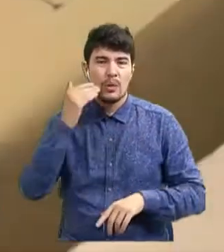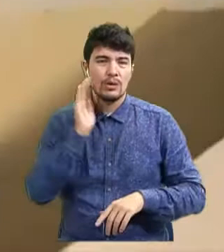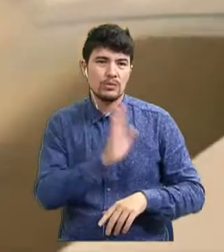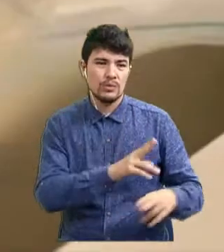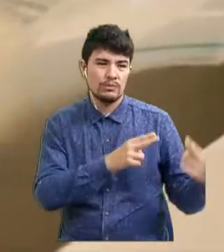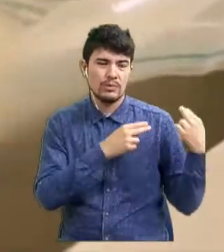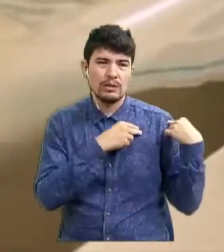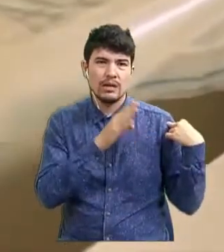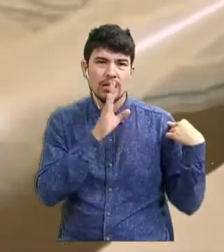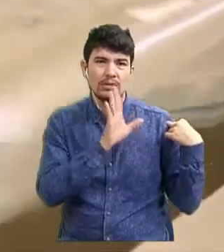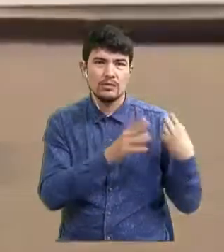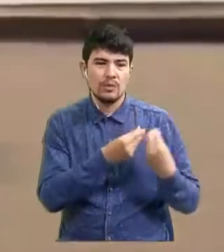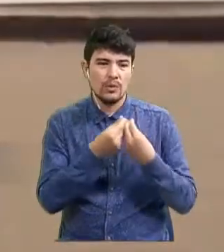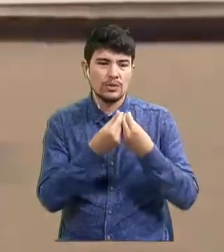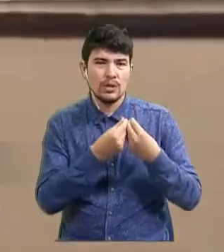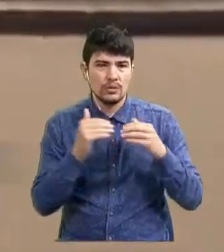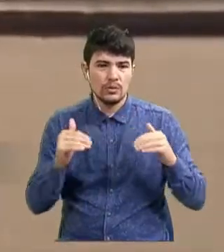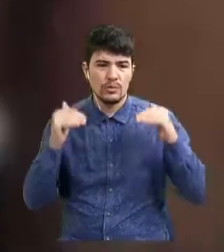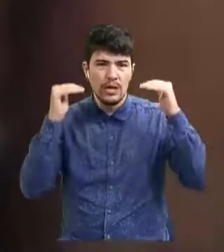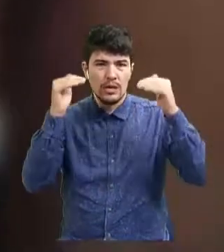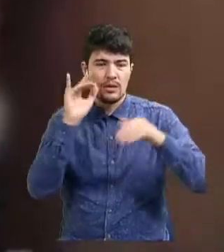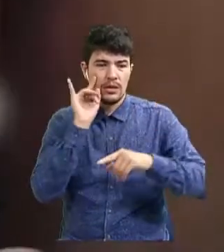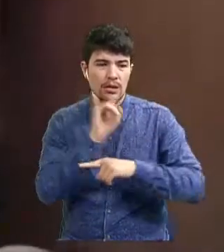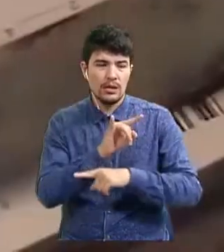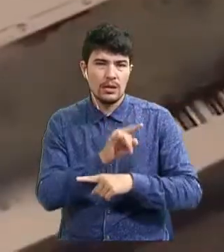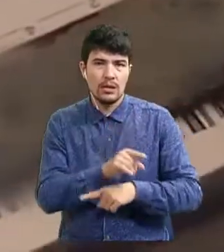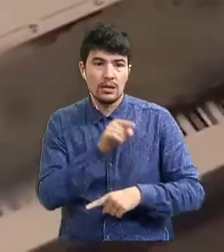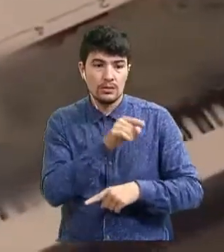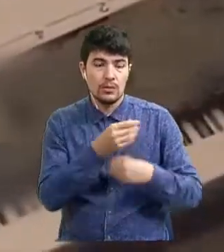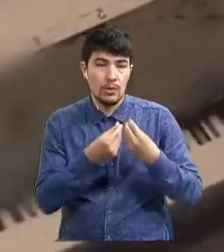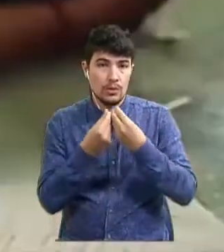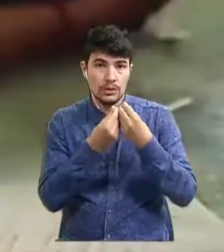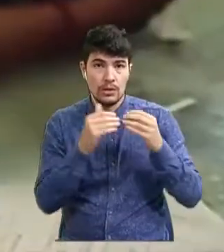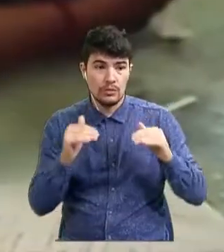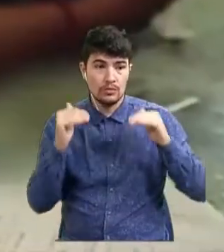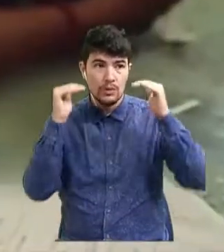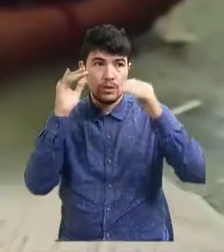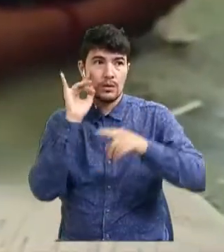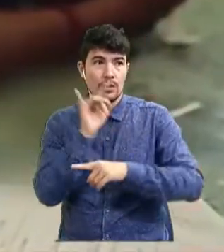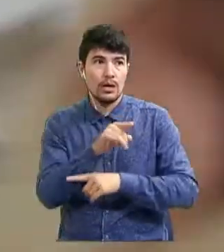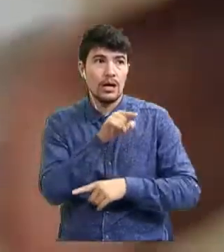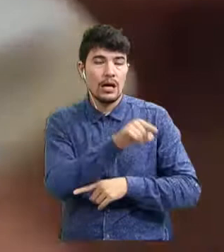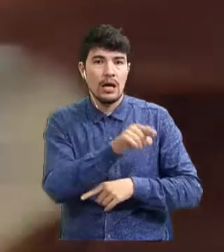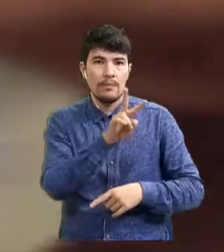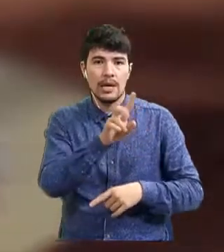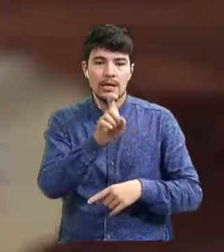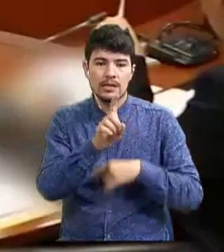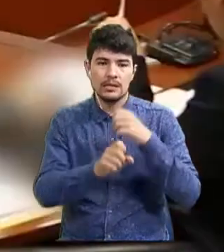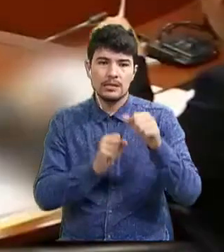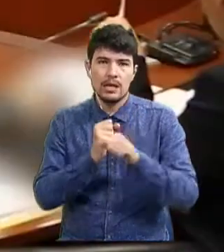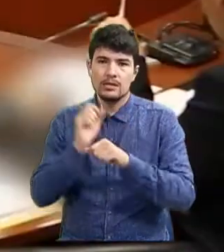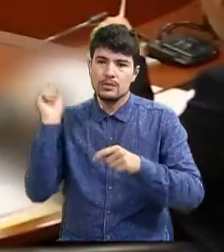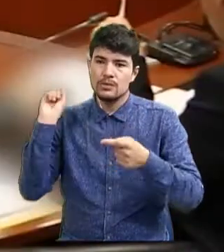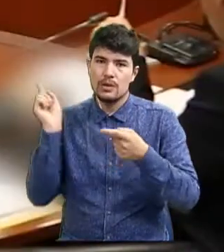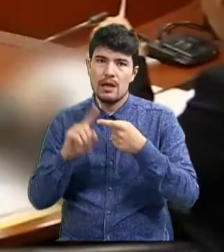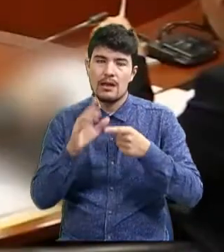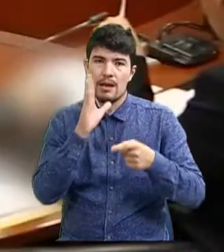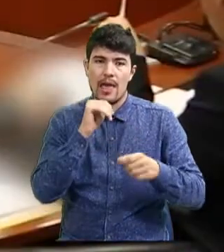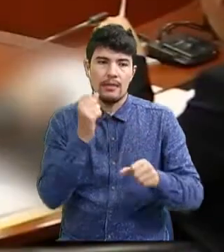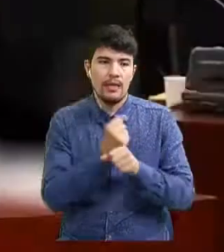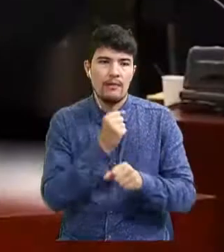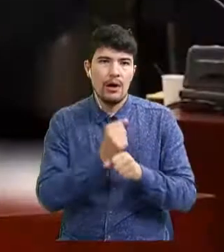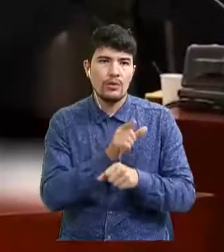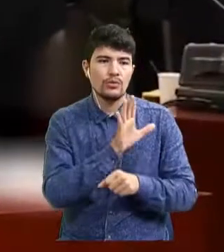le corresponde al Consejo Superior de la Judicatura. El Consejo Superior de la Judicatura en 26 años no le hizo las funciones a los